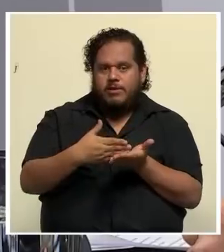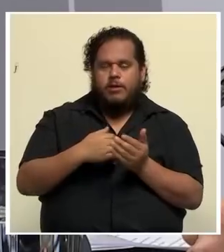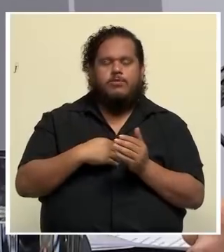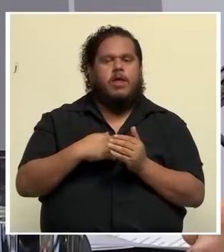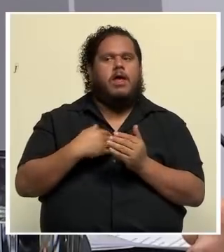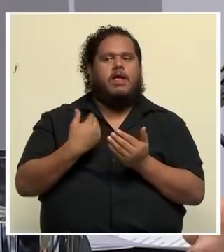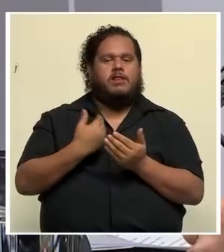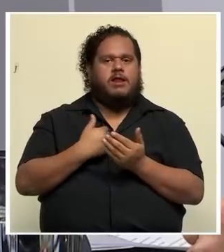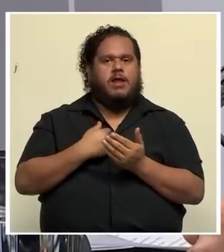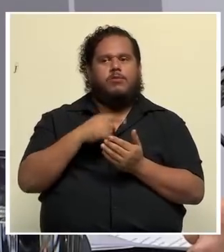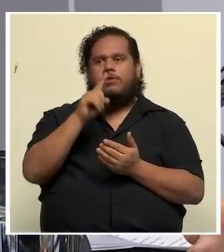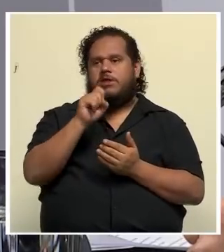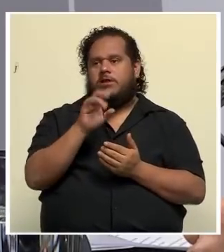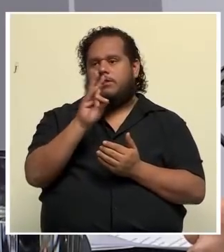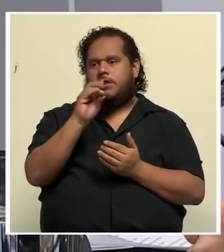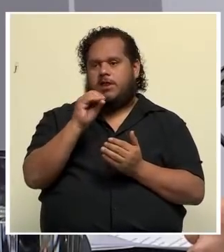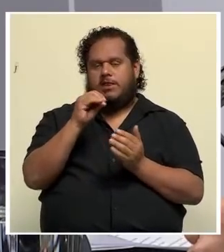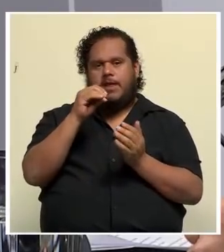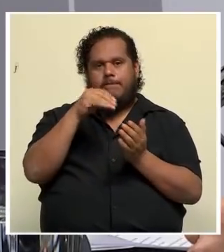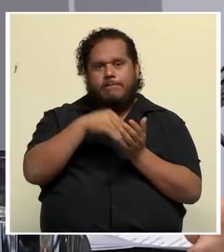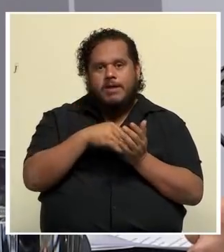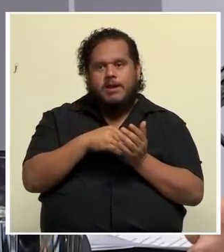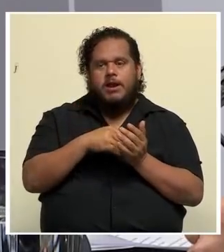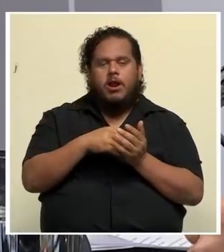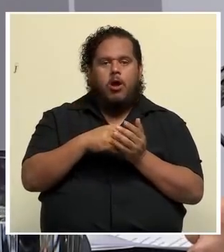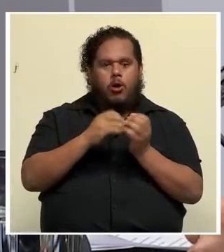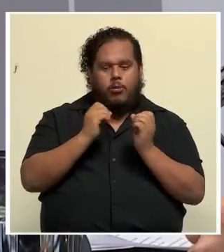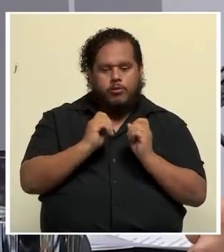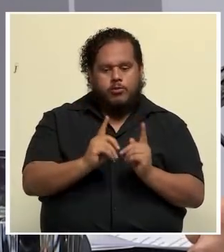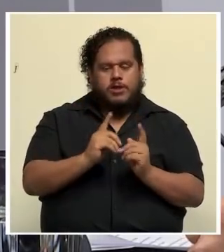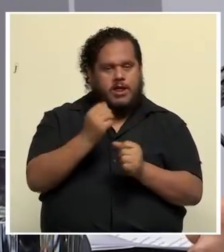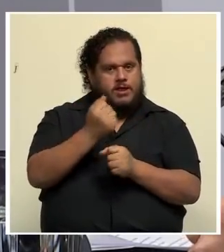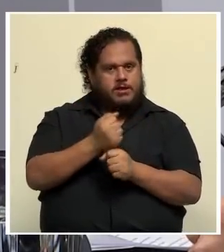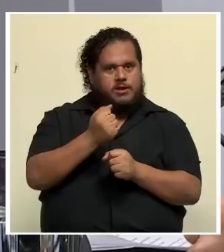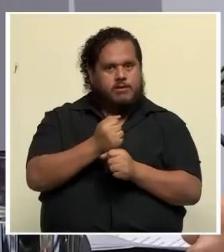habíamos creado 170,000 oportunidades de trabajo